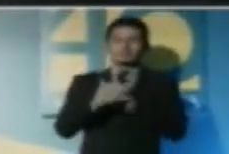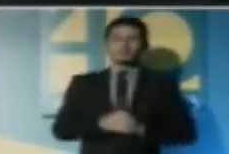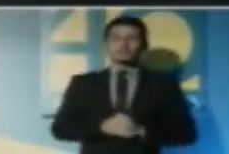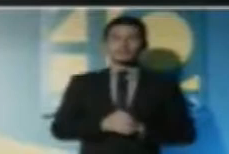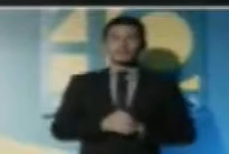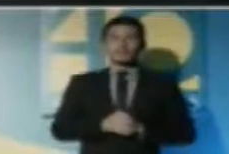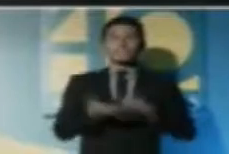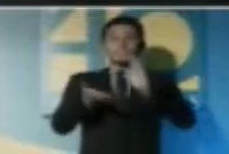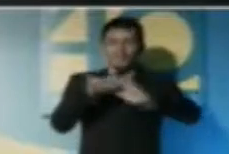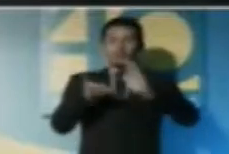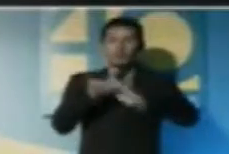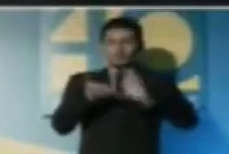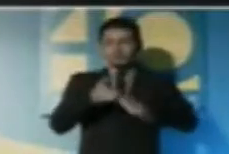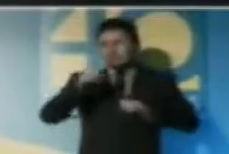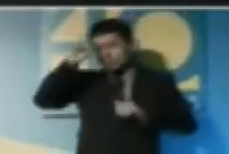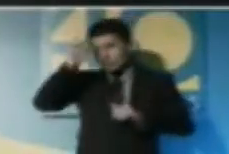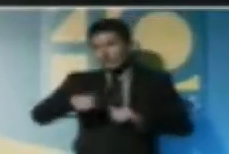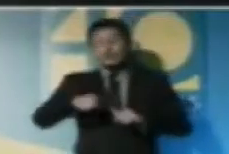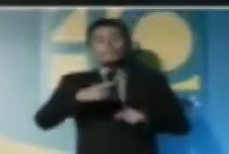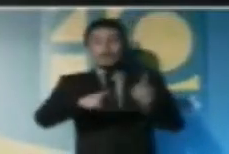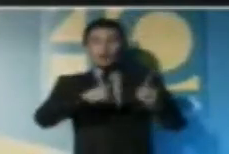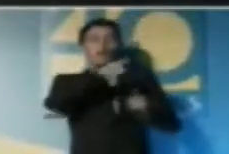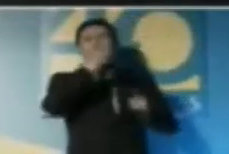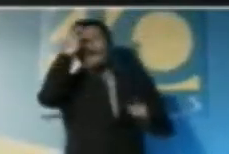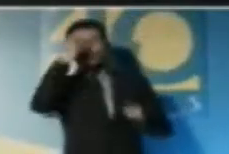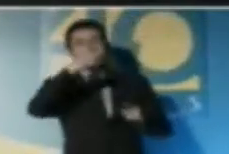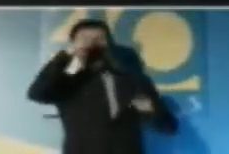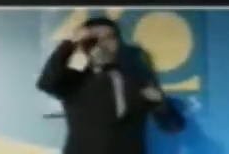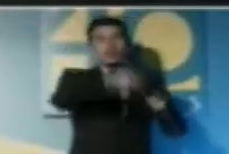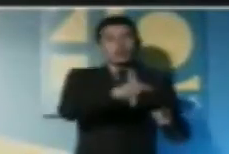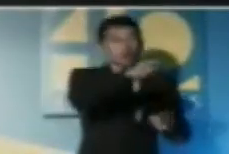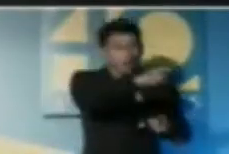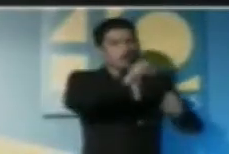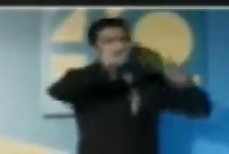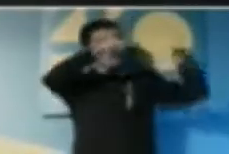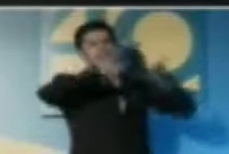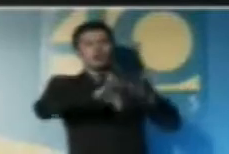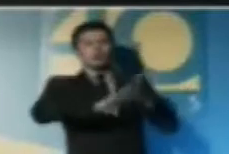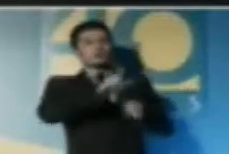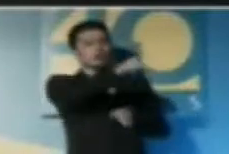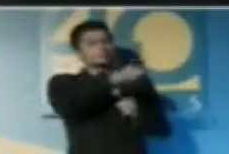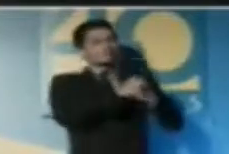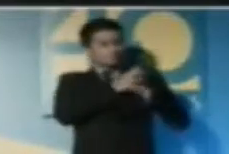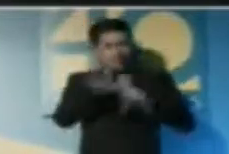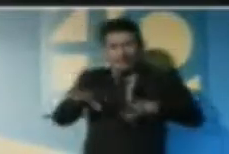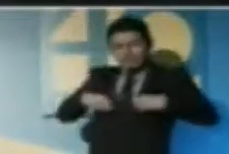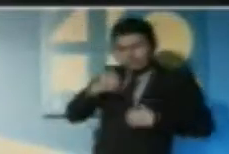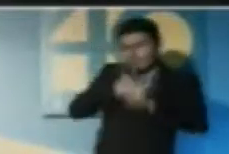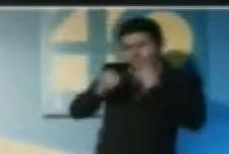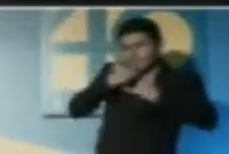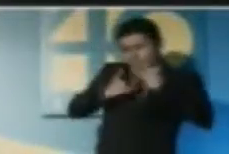merece, y para ello se espera un mínimo de arrepentimiento a partir de la sinceridad en el reconocimiento de las fallas